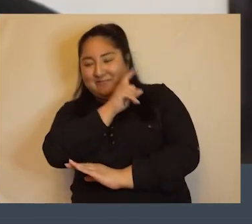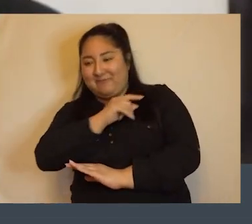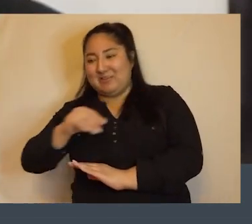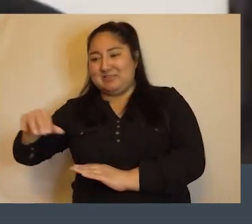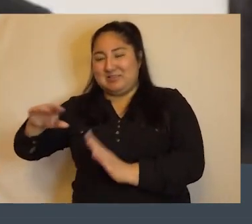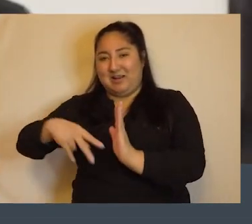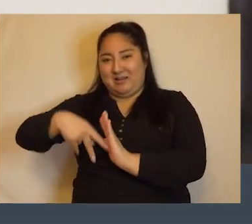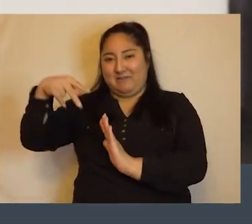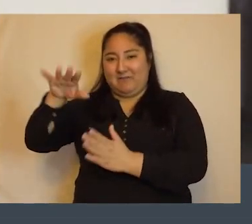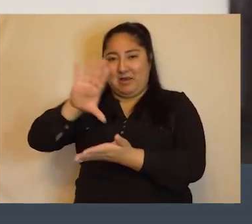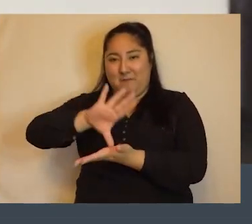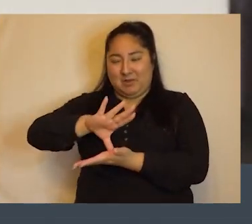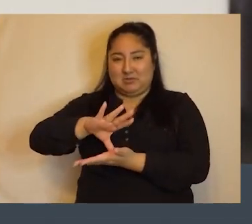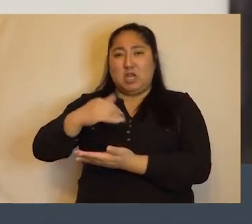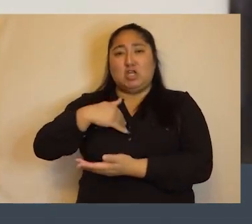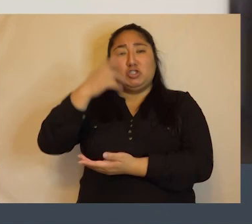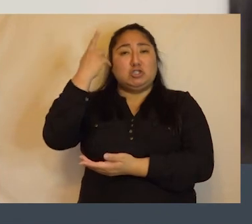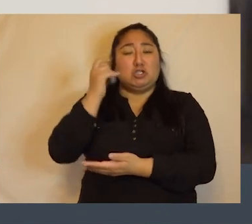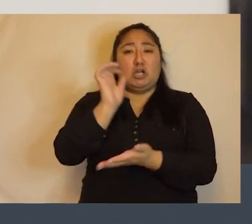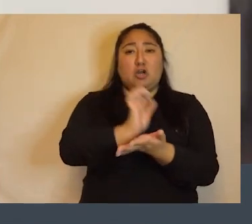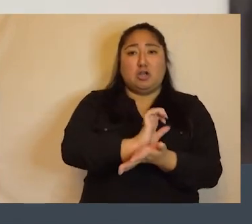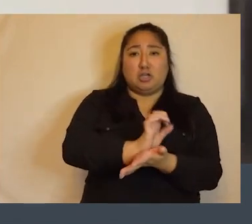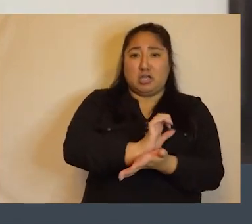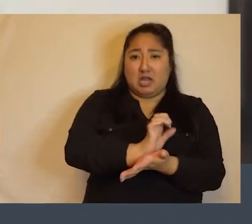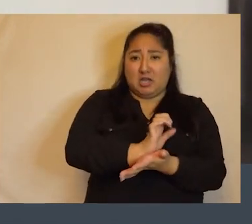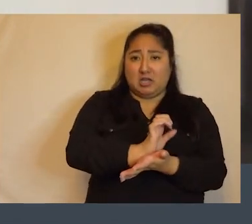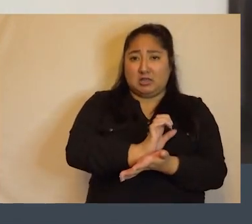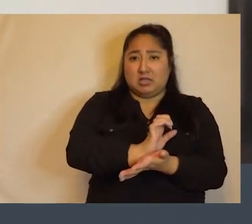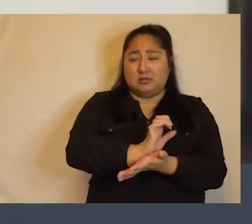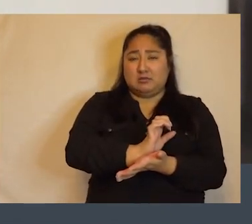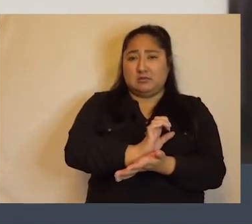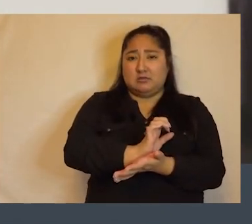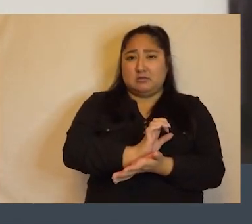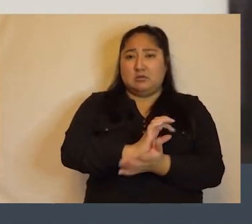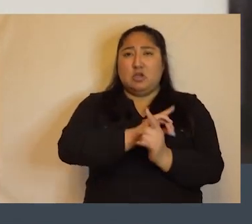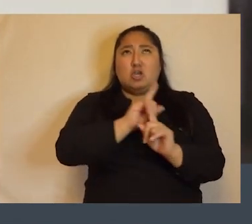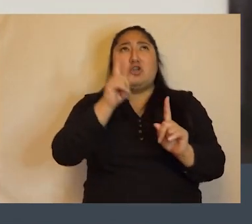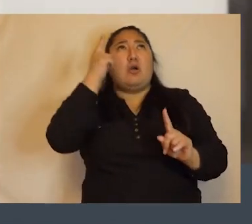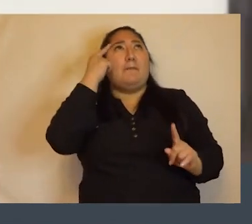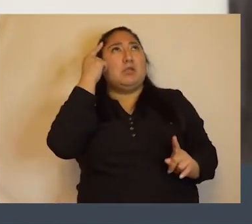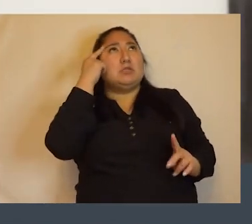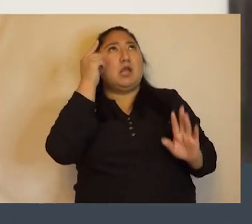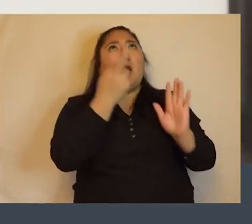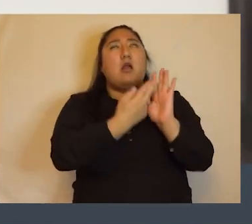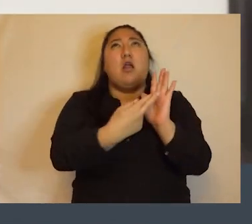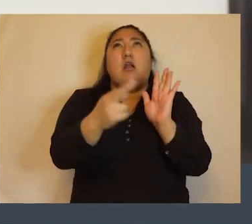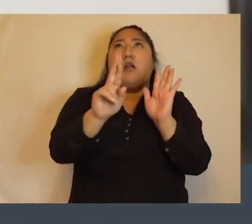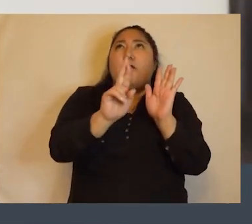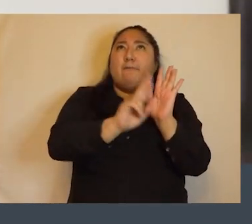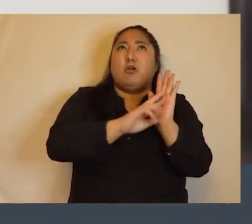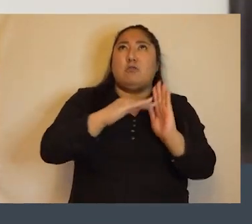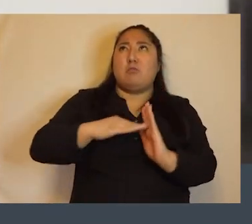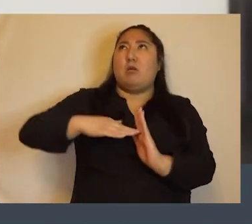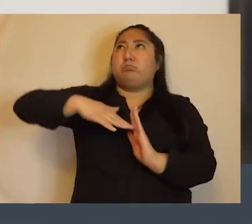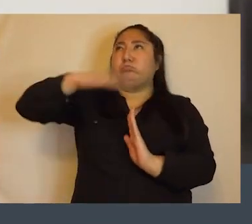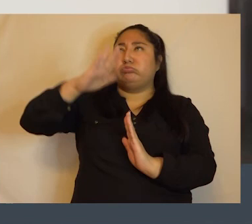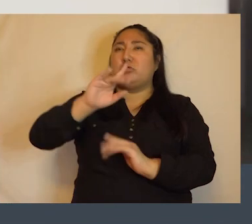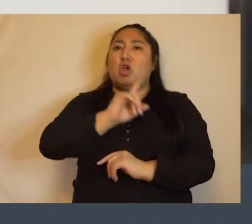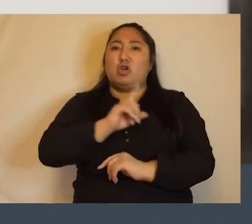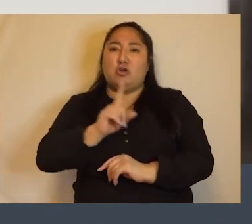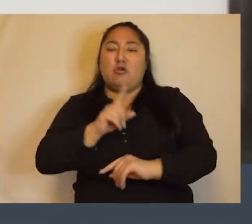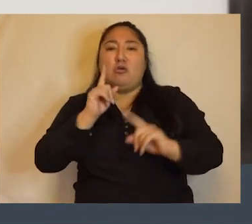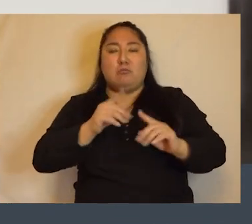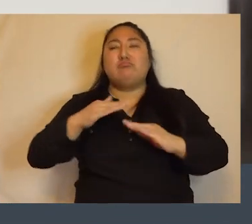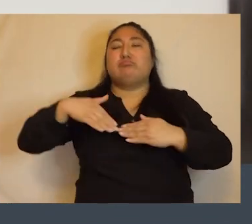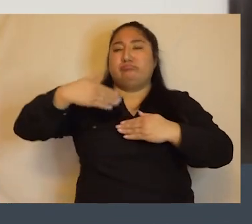a nivel país. Creo que el Estado ya no se tiene que conformar en cierto momento de levantar una reforma previsional o a lo mejor